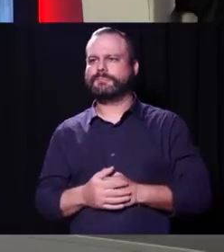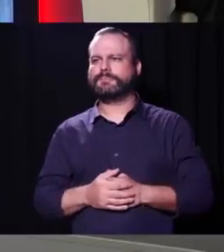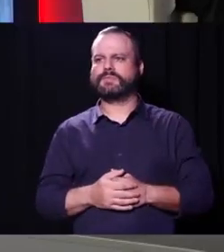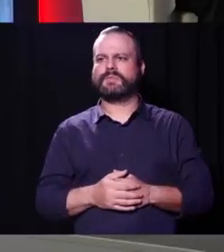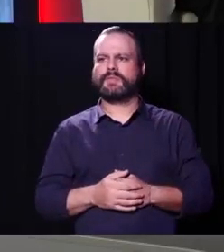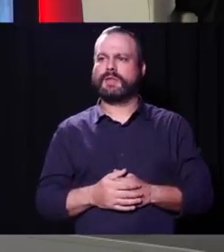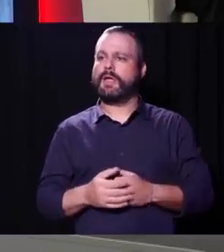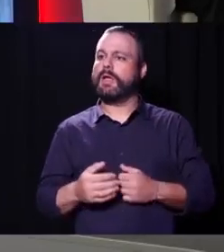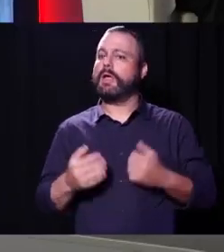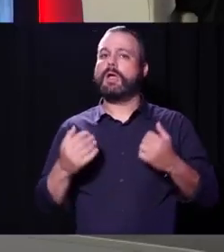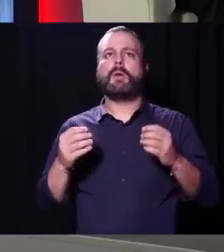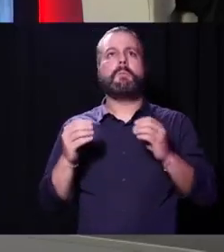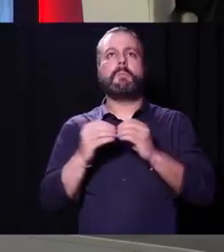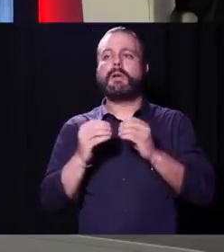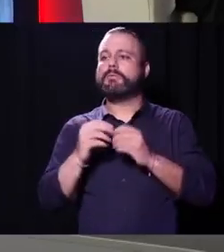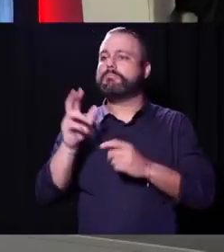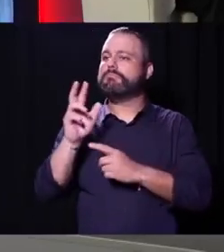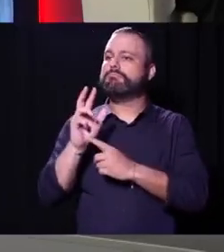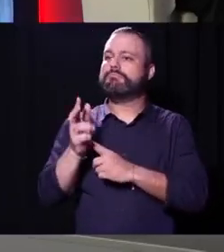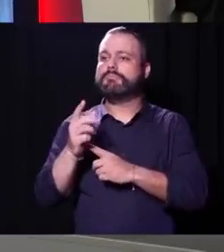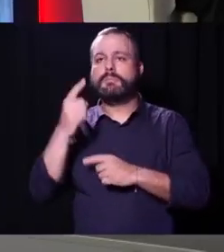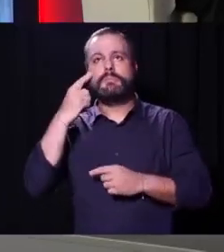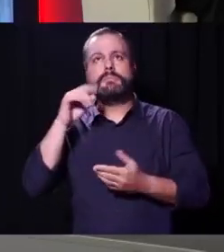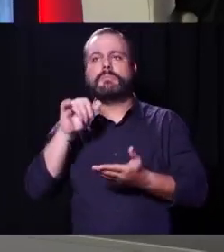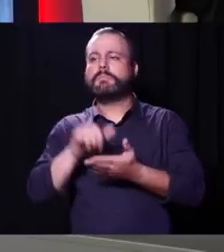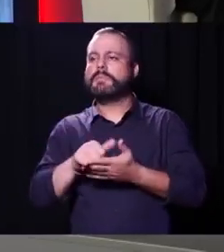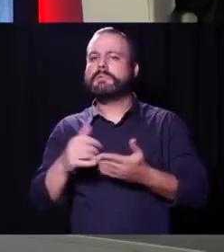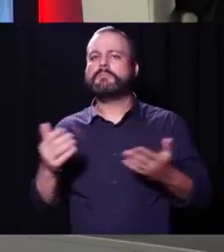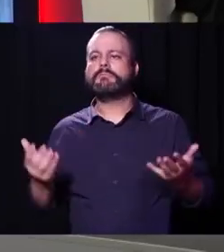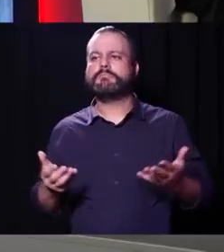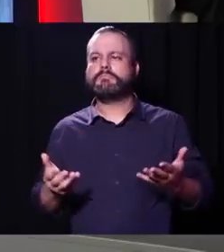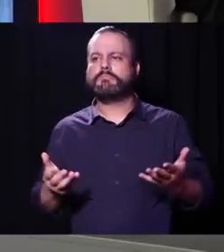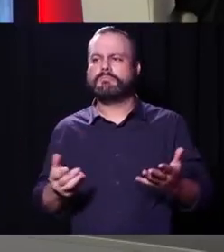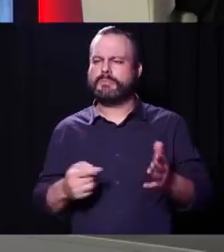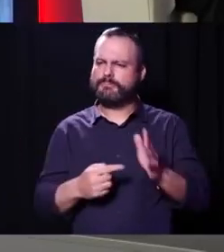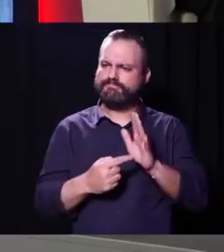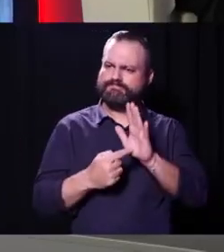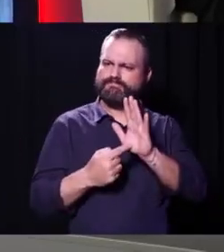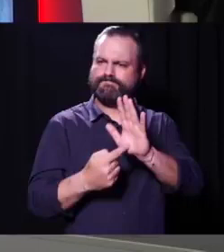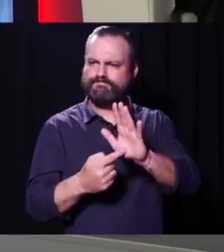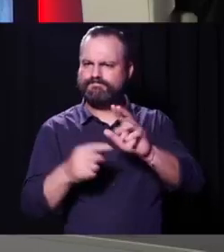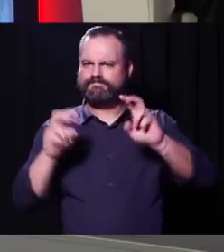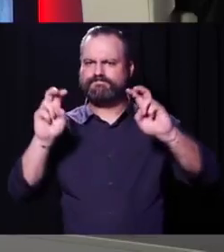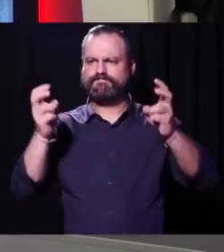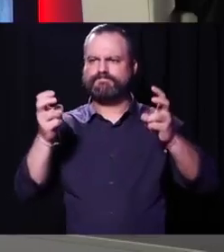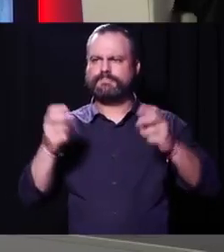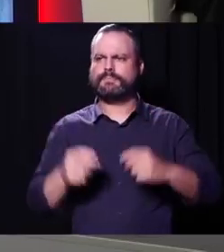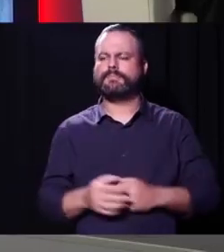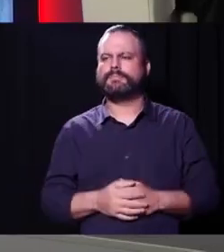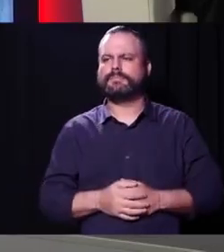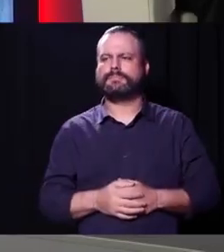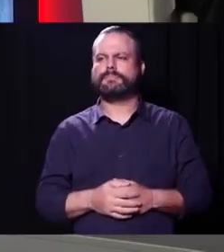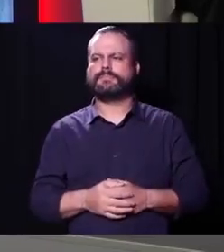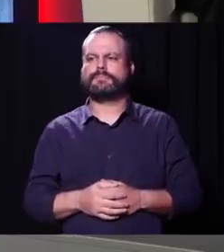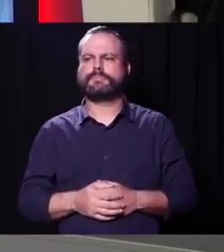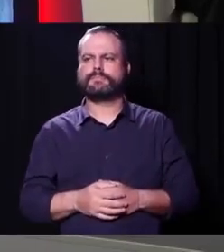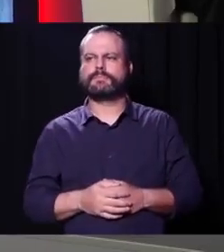tres minutos para hacer su presentación de conclusión. ¿Ya terminamos? Sí, la pregunta